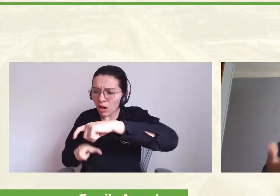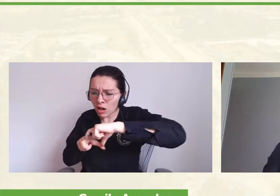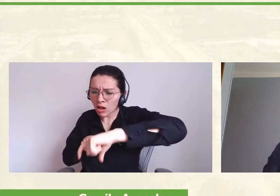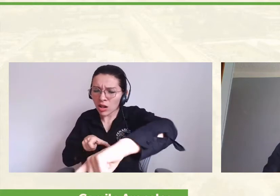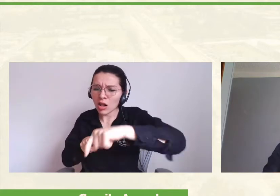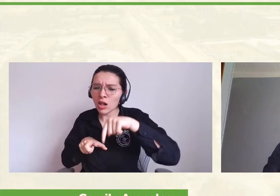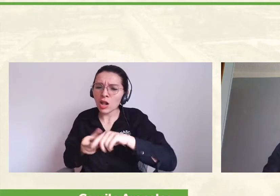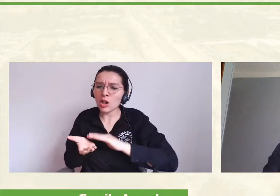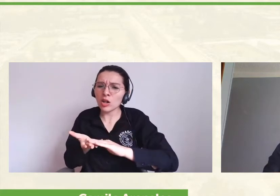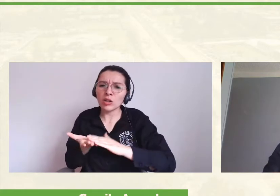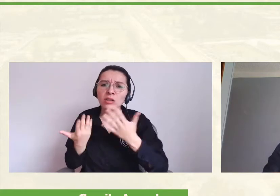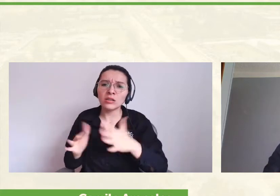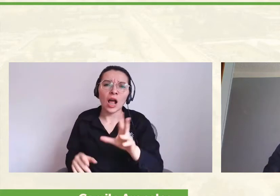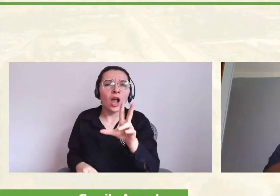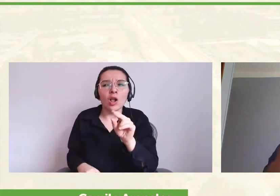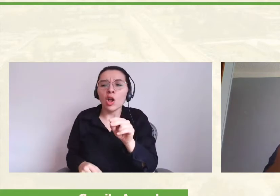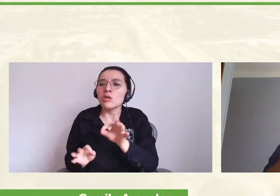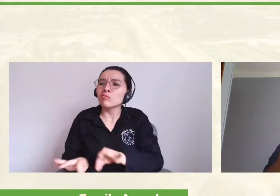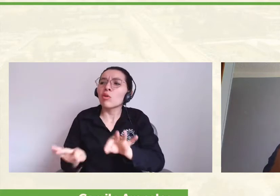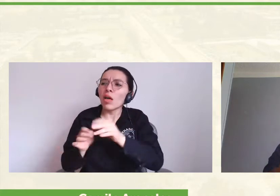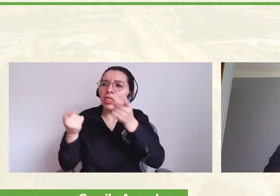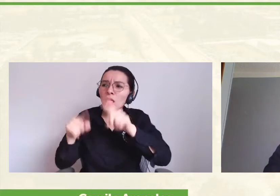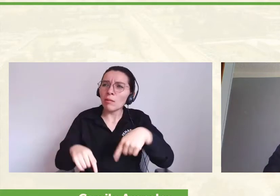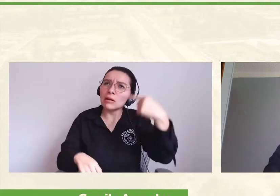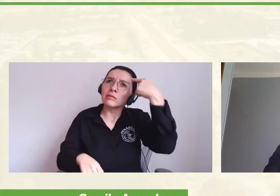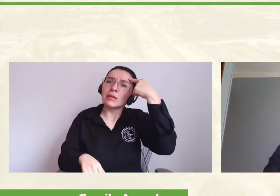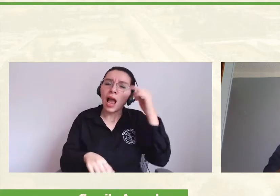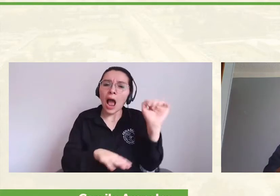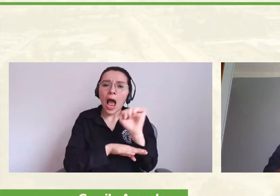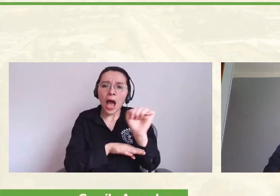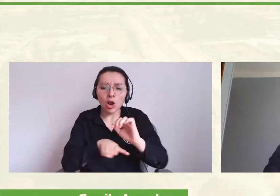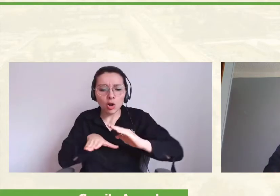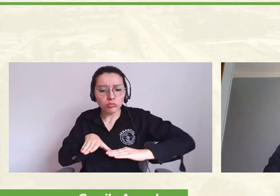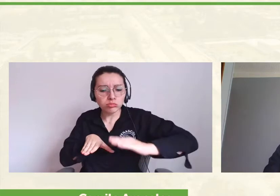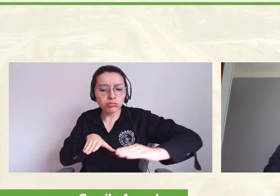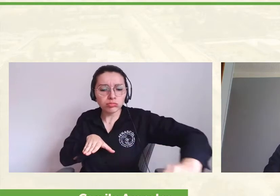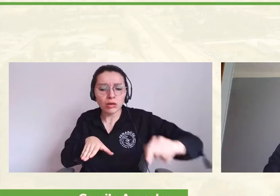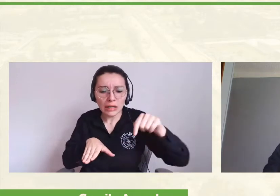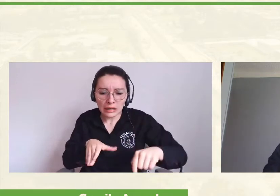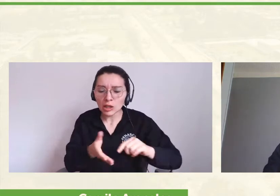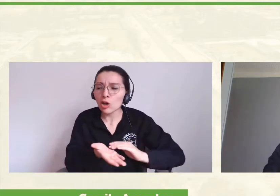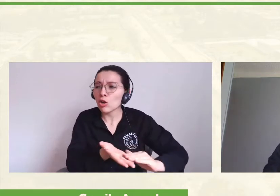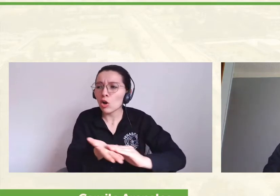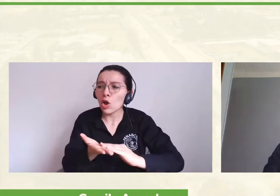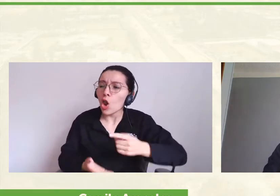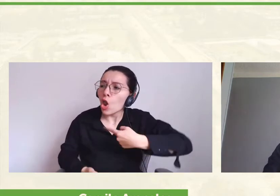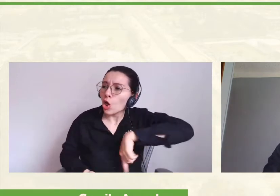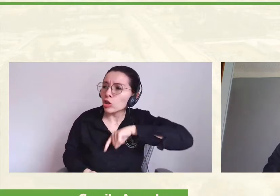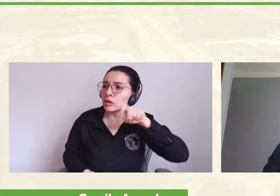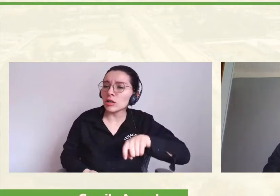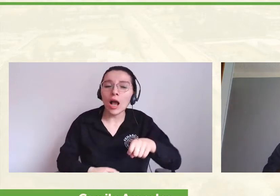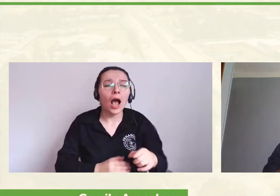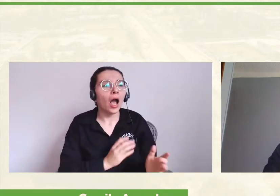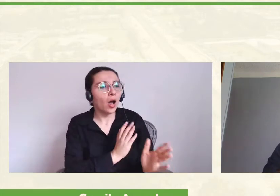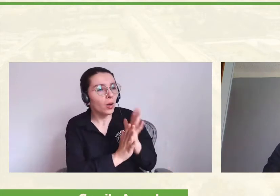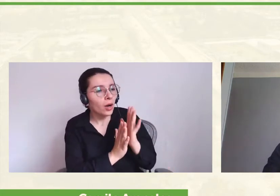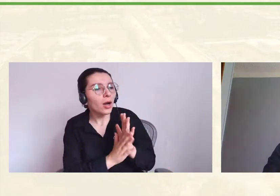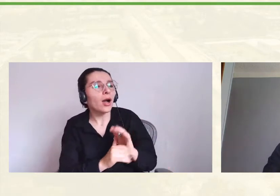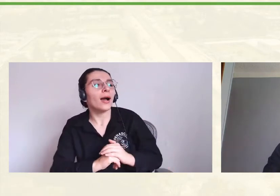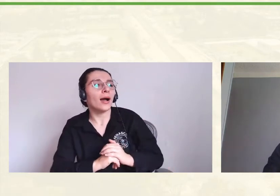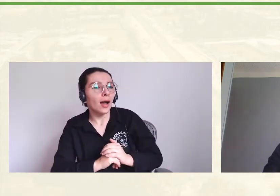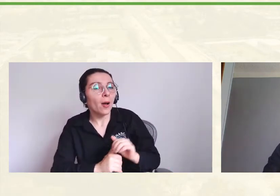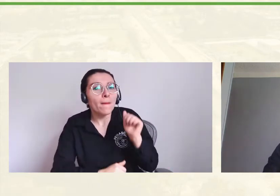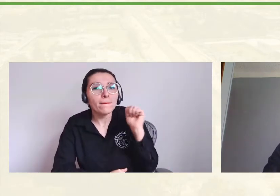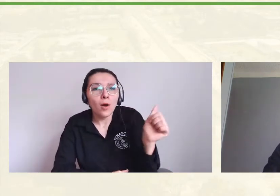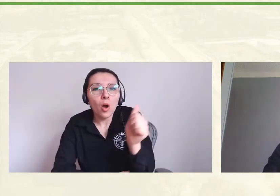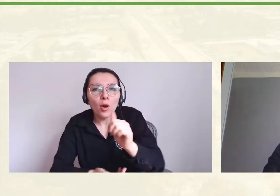la necesidad que tenemos acá en el territorio. Entonces nosotros empezamos a analizar todos esos procesos para que realmente la comunidad y la voz de la comunidad